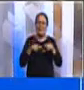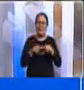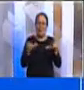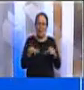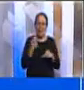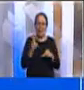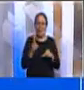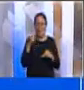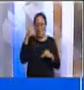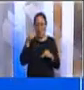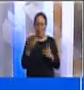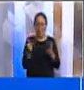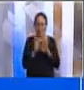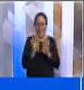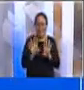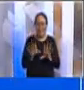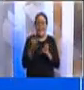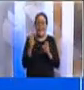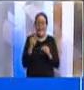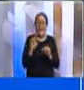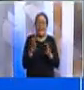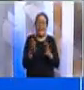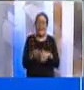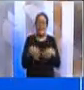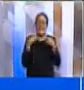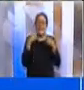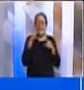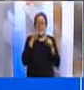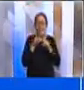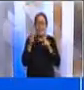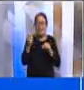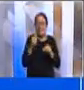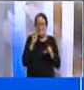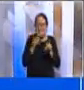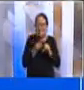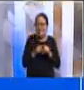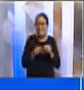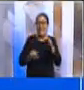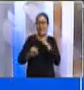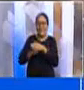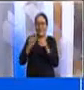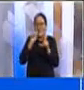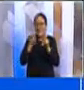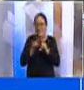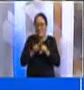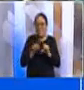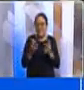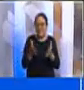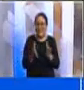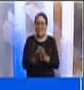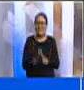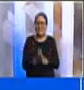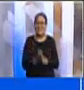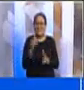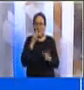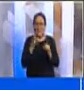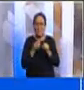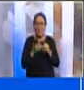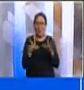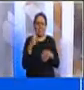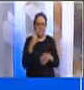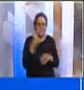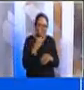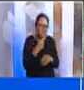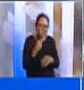del Movimiento Semilla, como lo han anunciado las autoridades del Tribunal Supremo Electoral. También hemos observado que